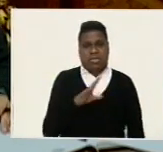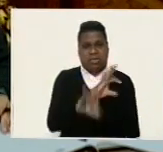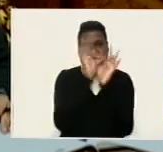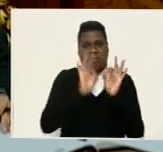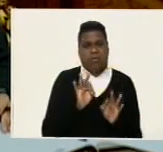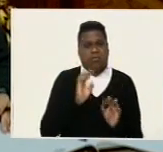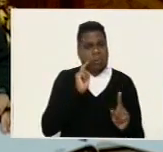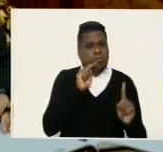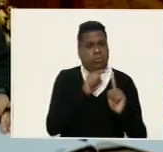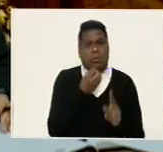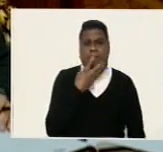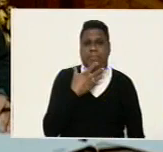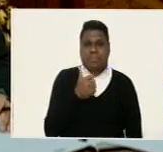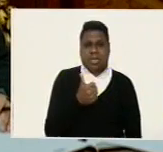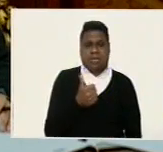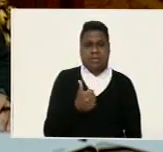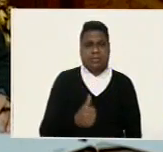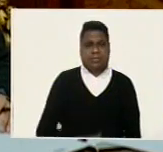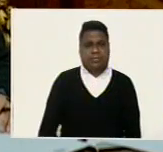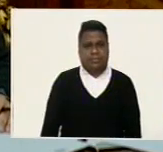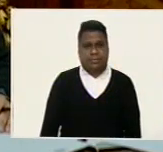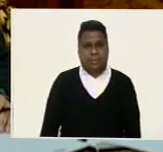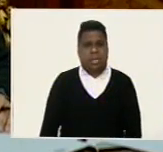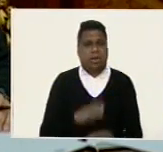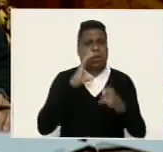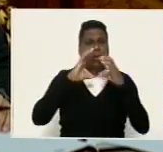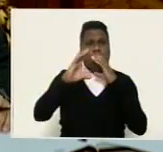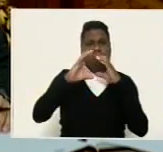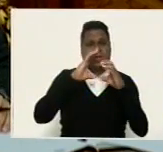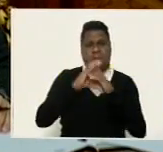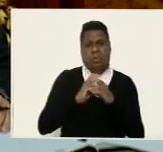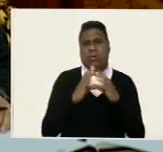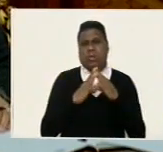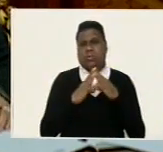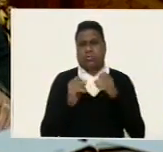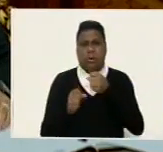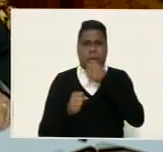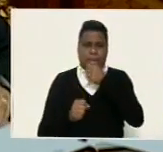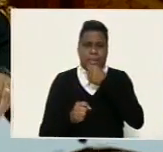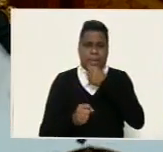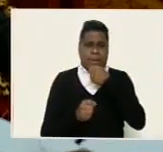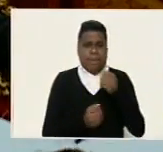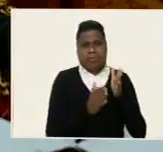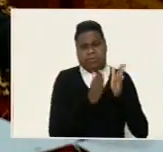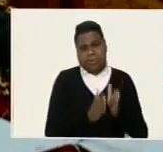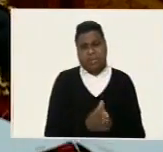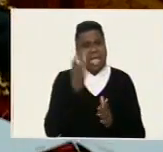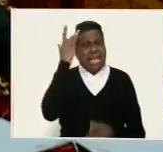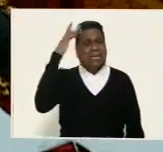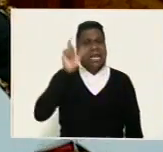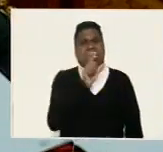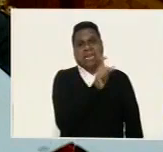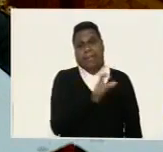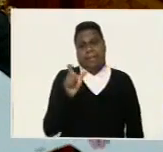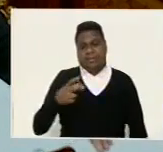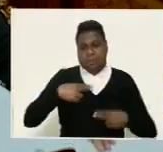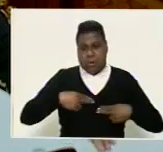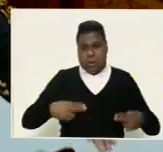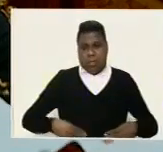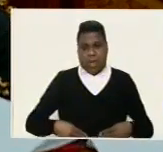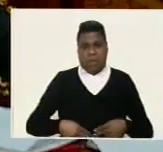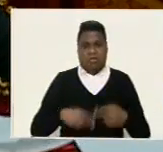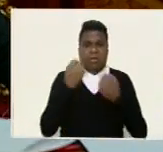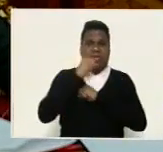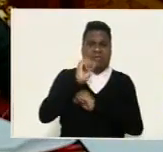oportuna como corresponde a las comunicadoras y a los comunicadores que creen en el ser humano y defienden su